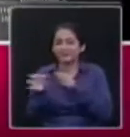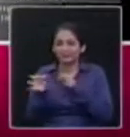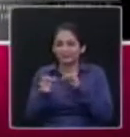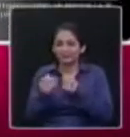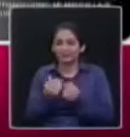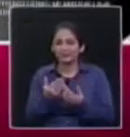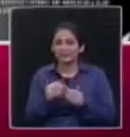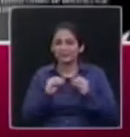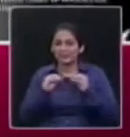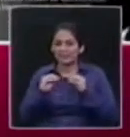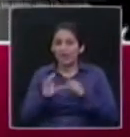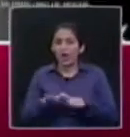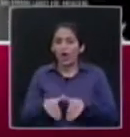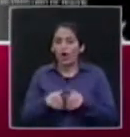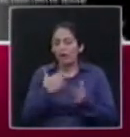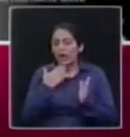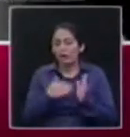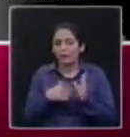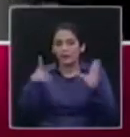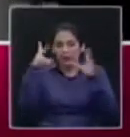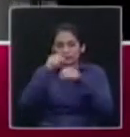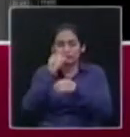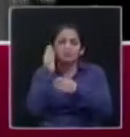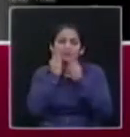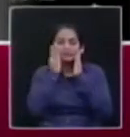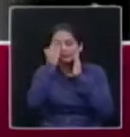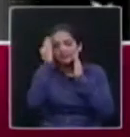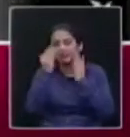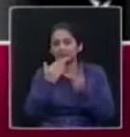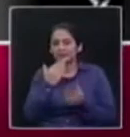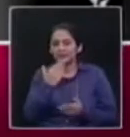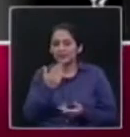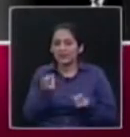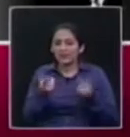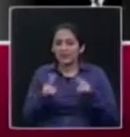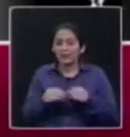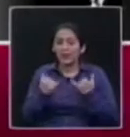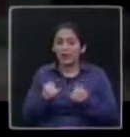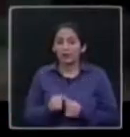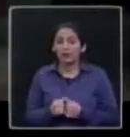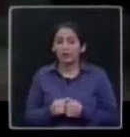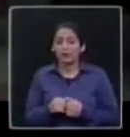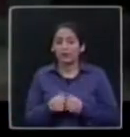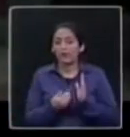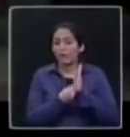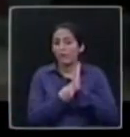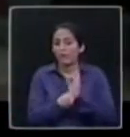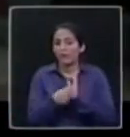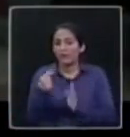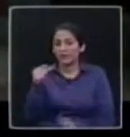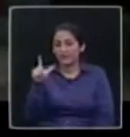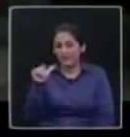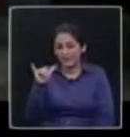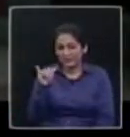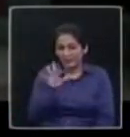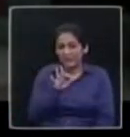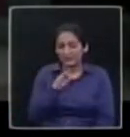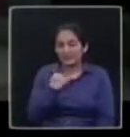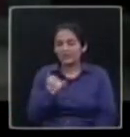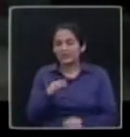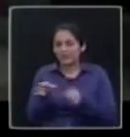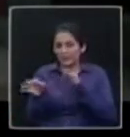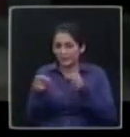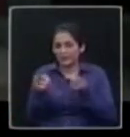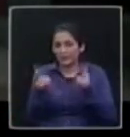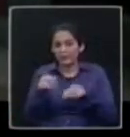a enseñar cómo maquillarte para la noche y cómo utilizar el famoso glitter que está muy de moda y el día de domingo se me ocurrió un